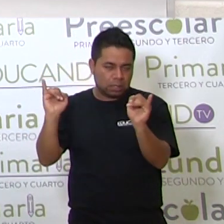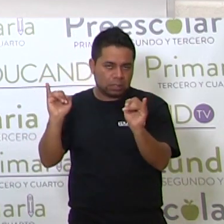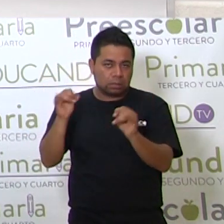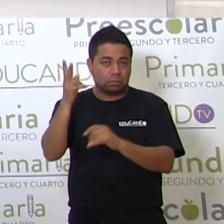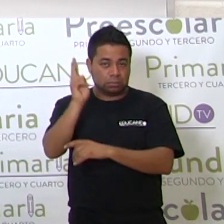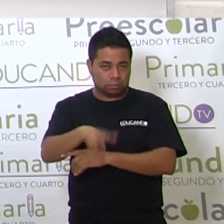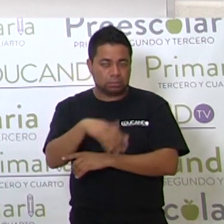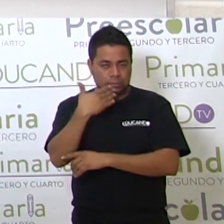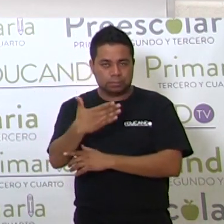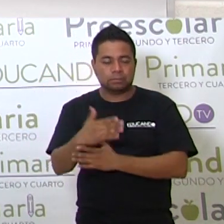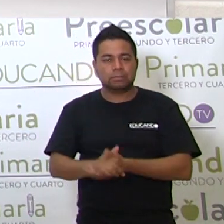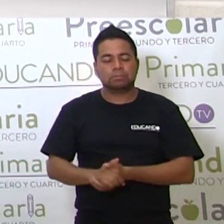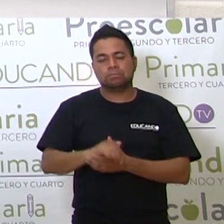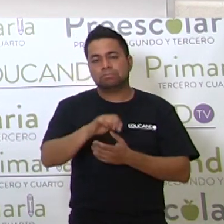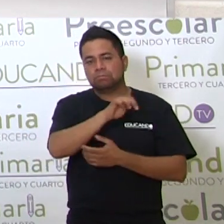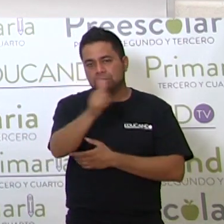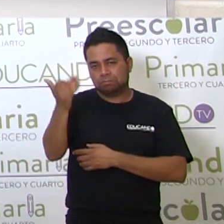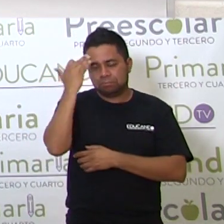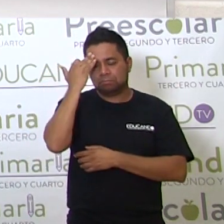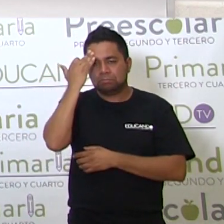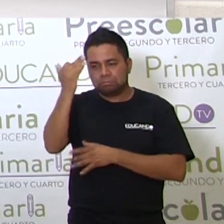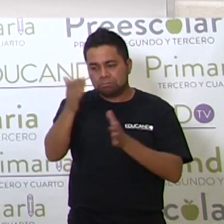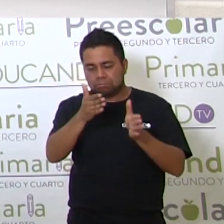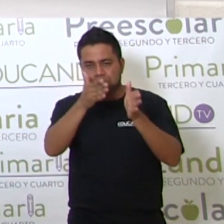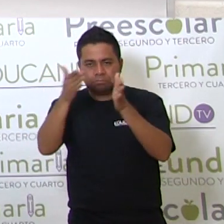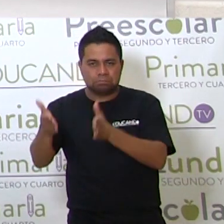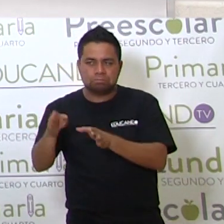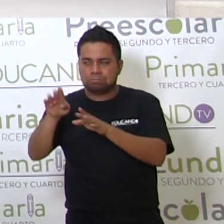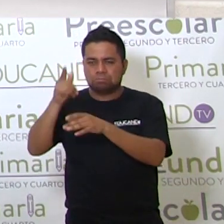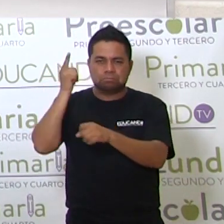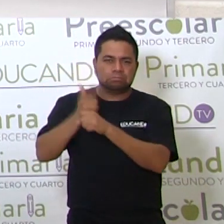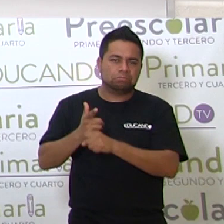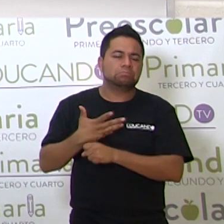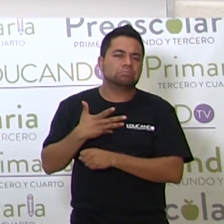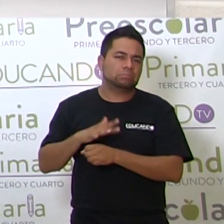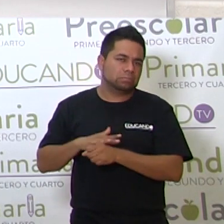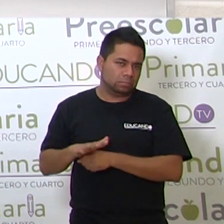¿verdad? ¿Qué otro periodo identifican aquí?